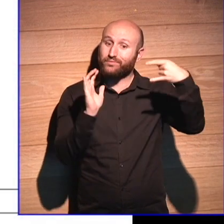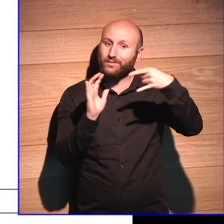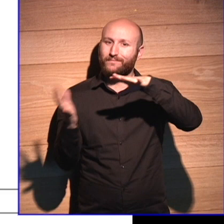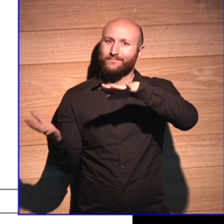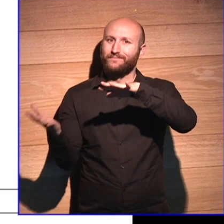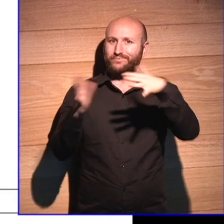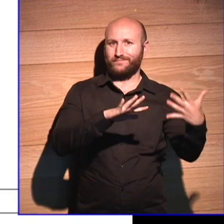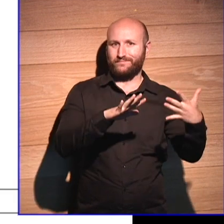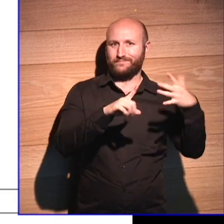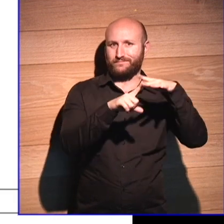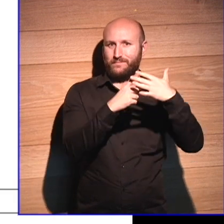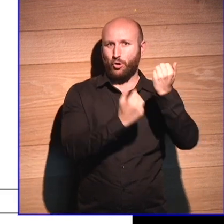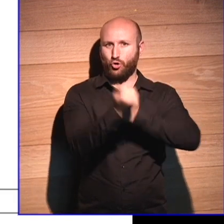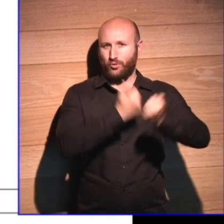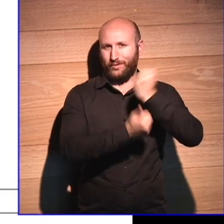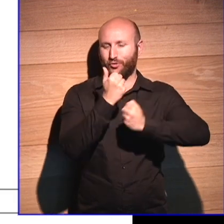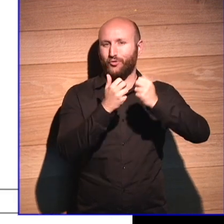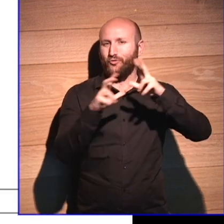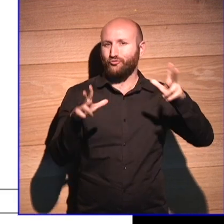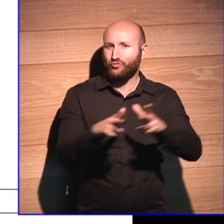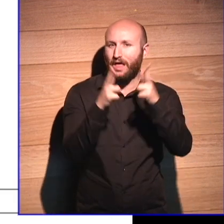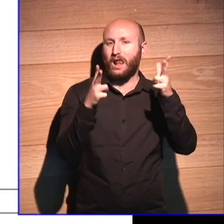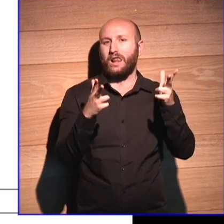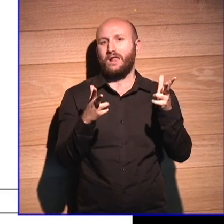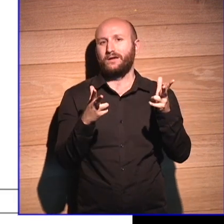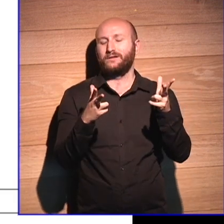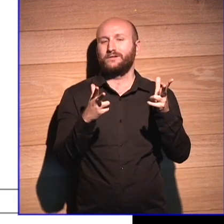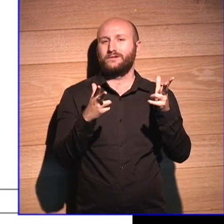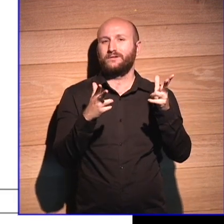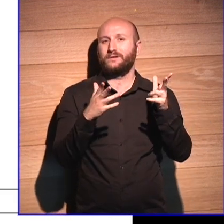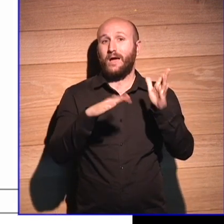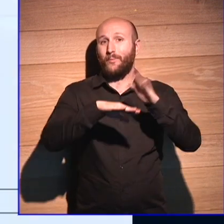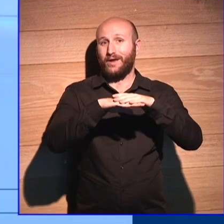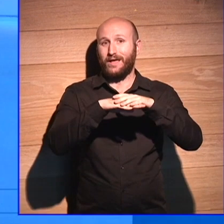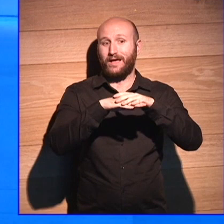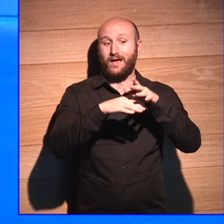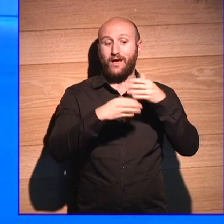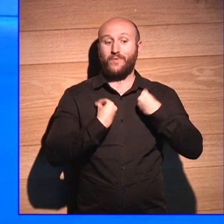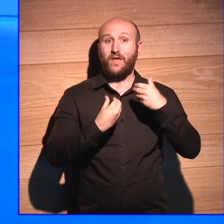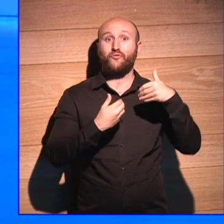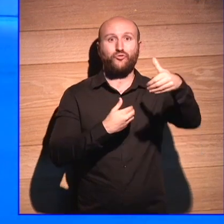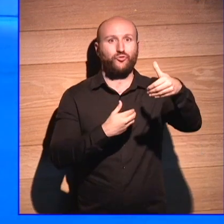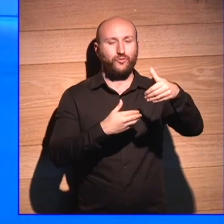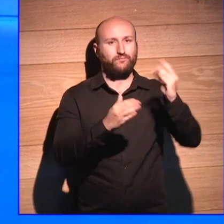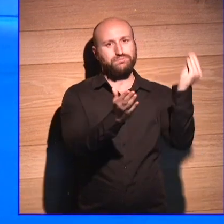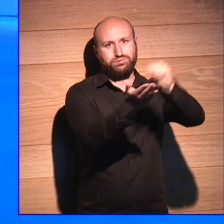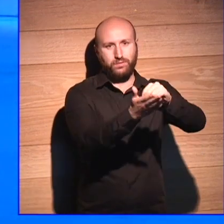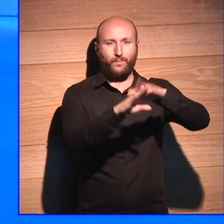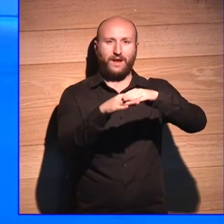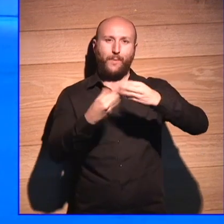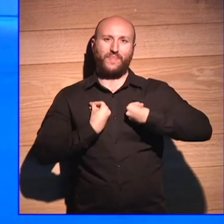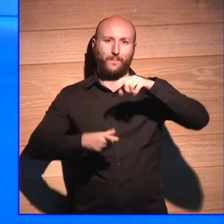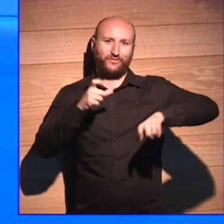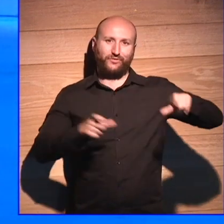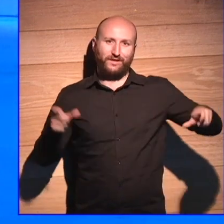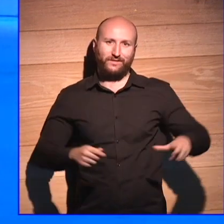escenario económico, en un escenario social y en el futuro, vaya, en la vida de las personas. Y,